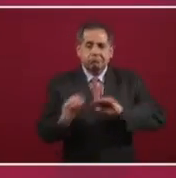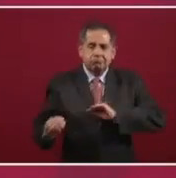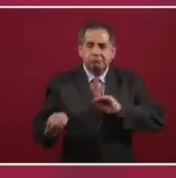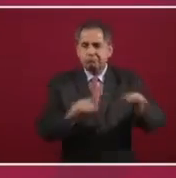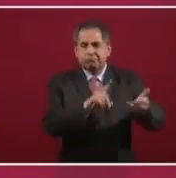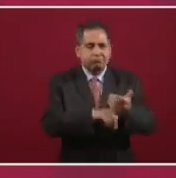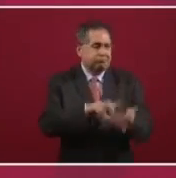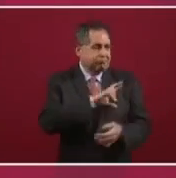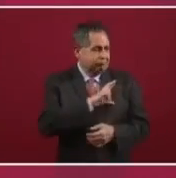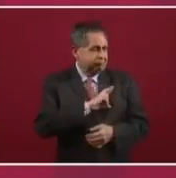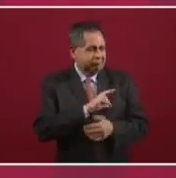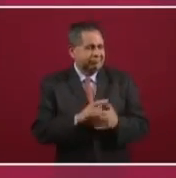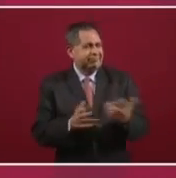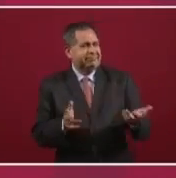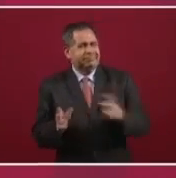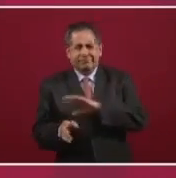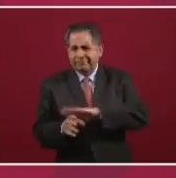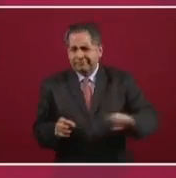a particulares.